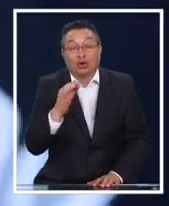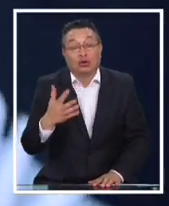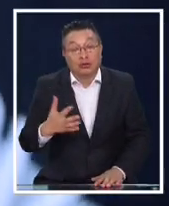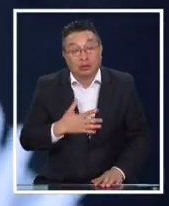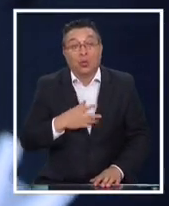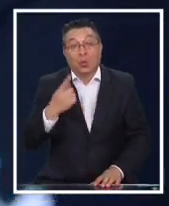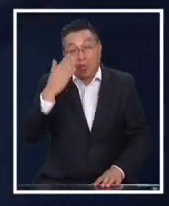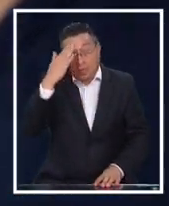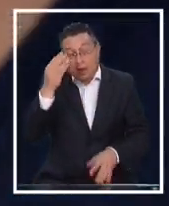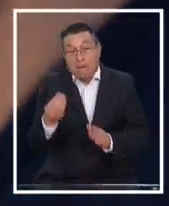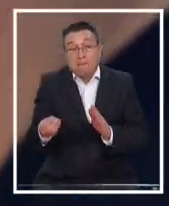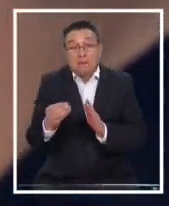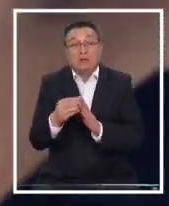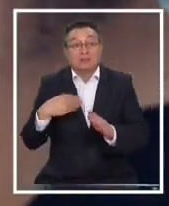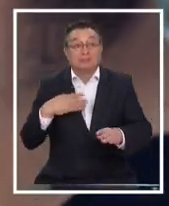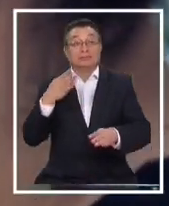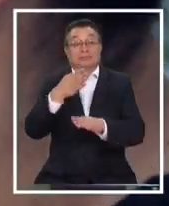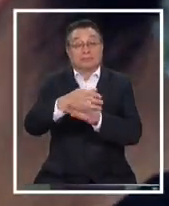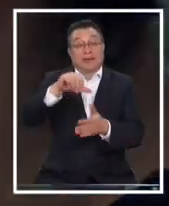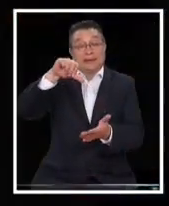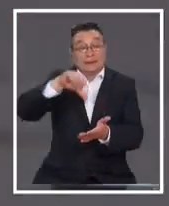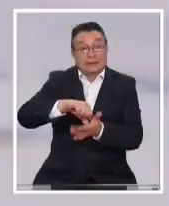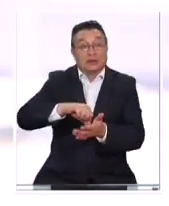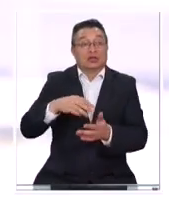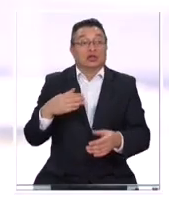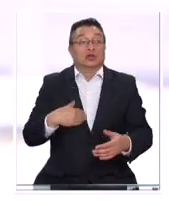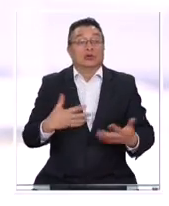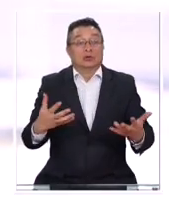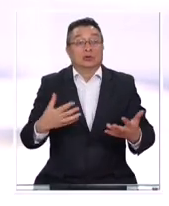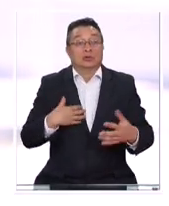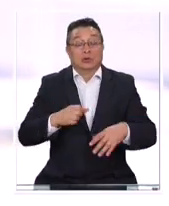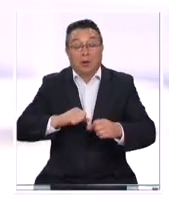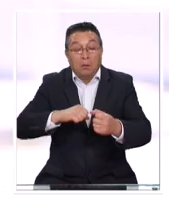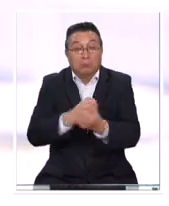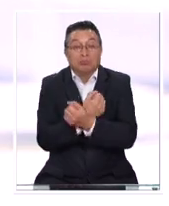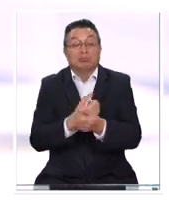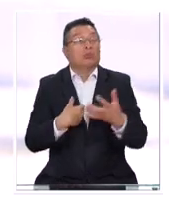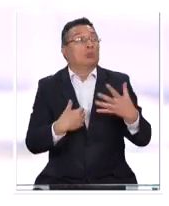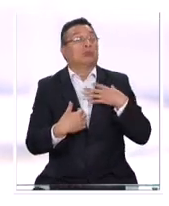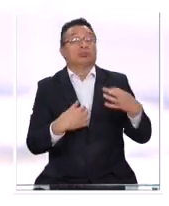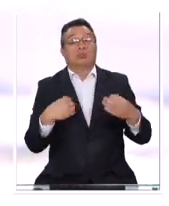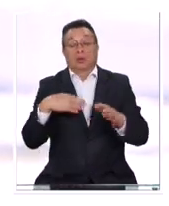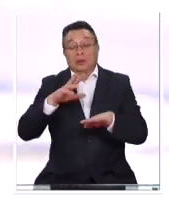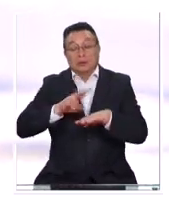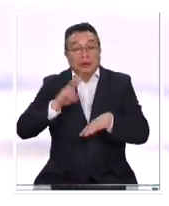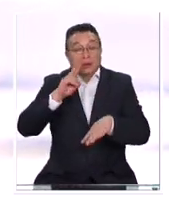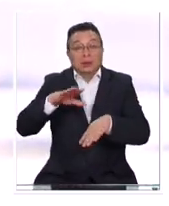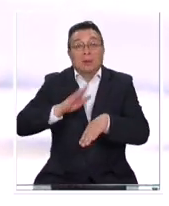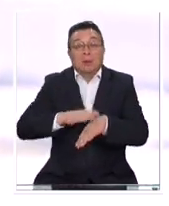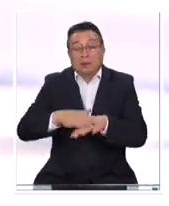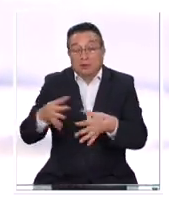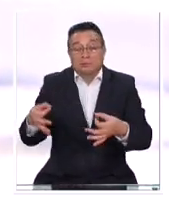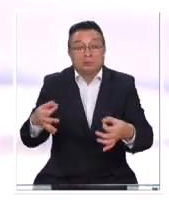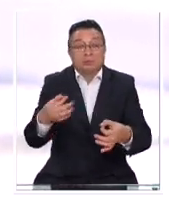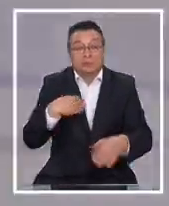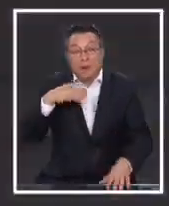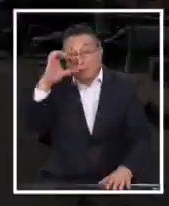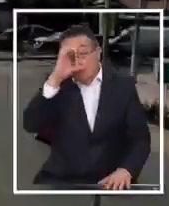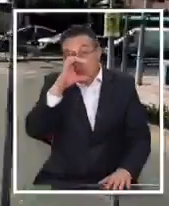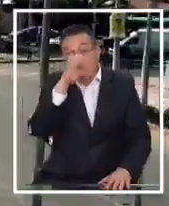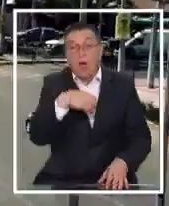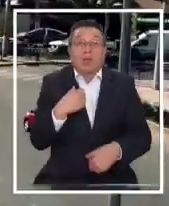menos. Porque me voy al centro, me vine preso porque no andaba con mi salvoconducto. Y nada, andaba buscando